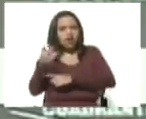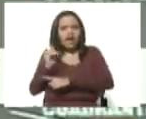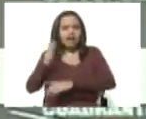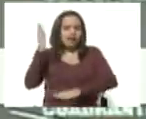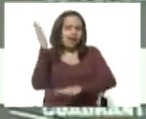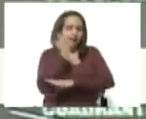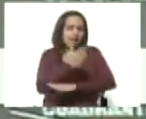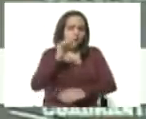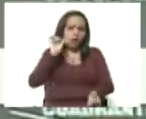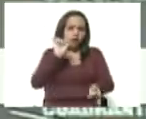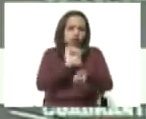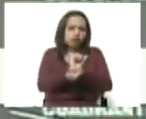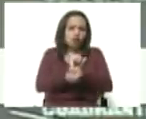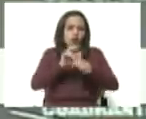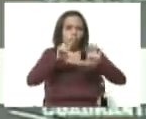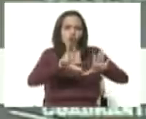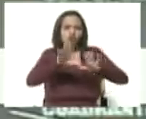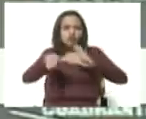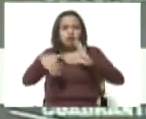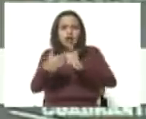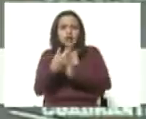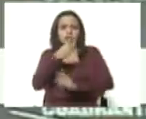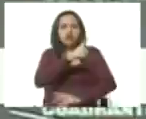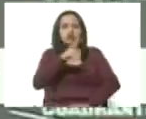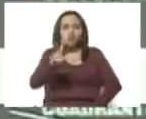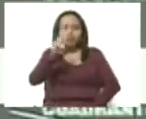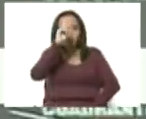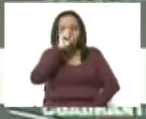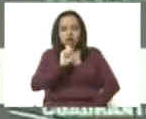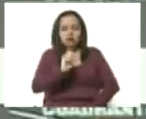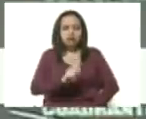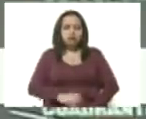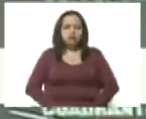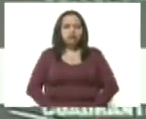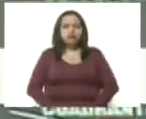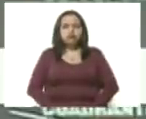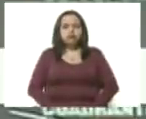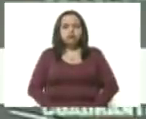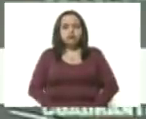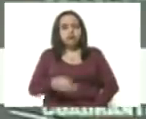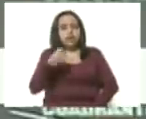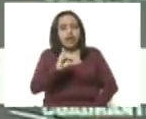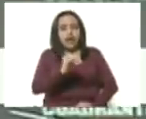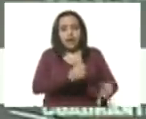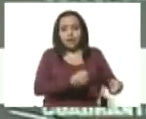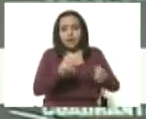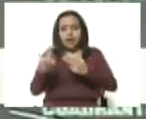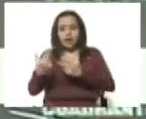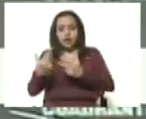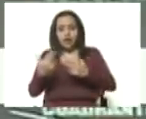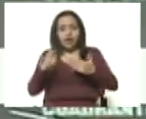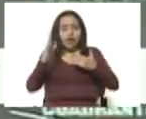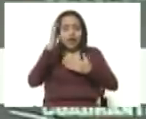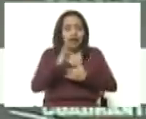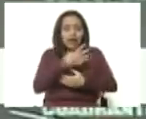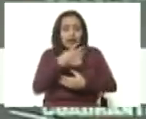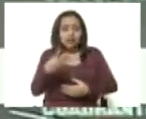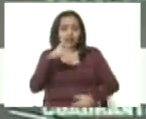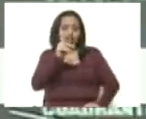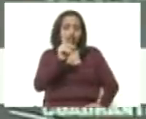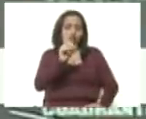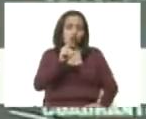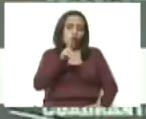penado con prisión de 8 a 12 años y será enviado allá a la cárcel del Dorado